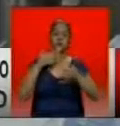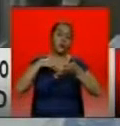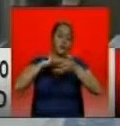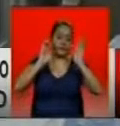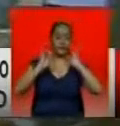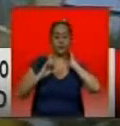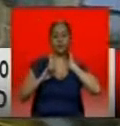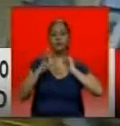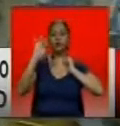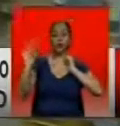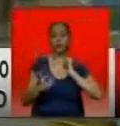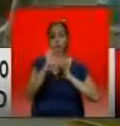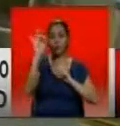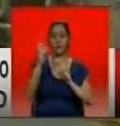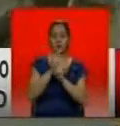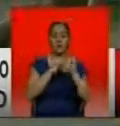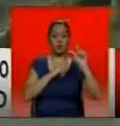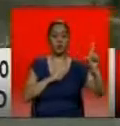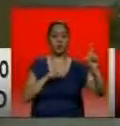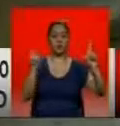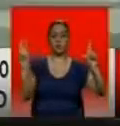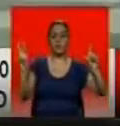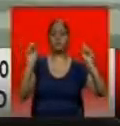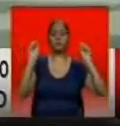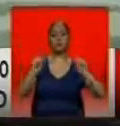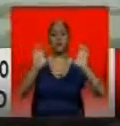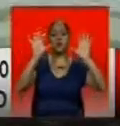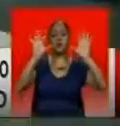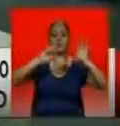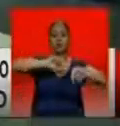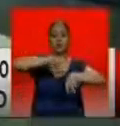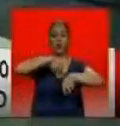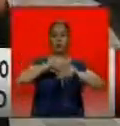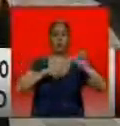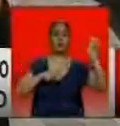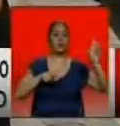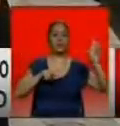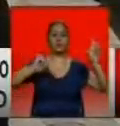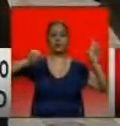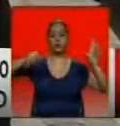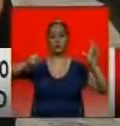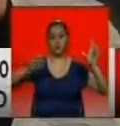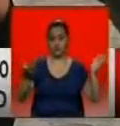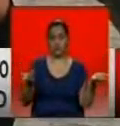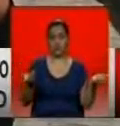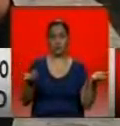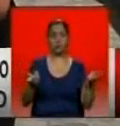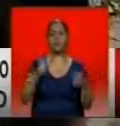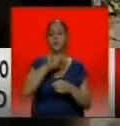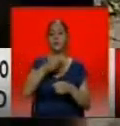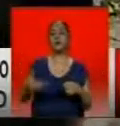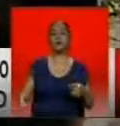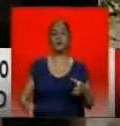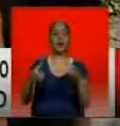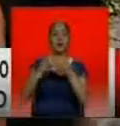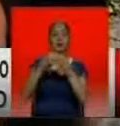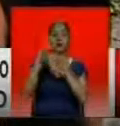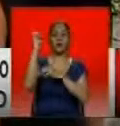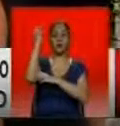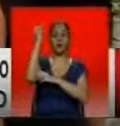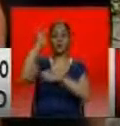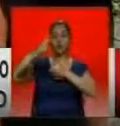trabajar 8 horas diarias de lunes a viernes, se podría trabajar 10 horas de lunes a jueves. Javier Díaz, presidente de la Asociación de Industriales